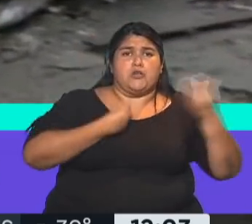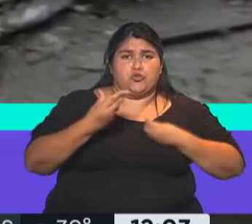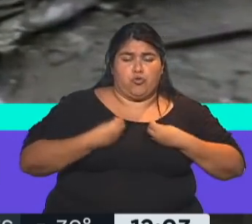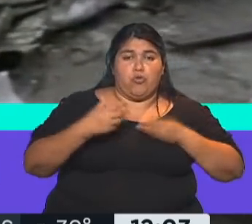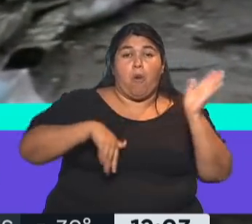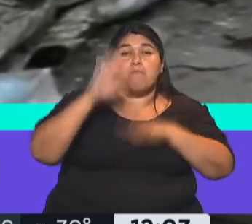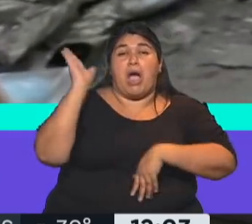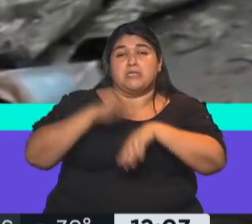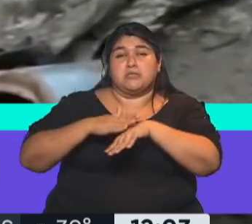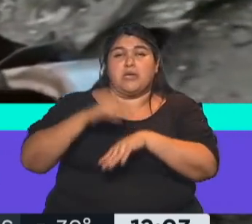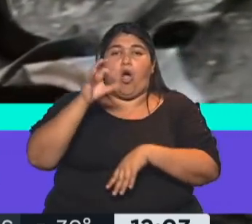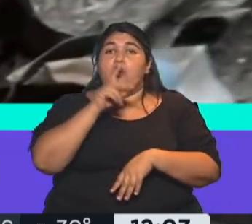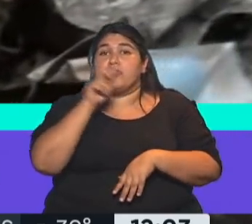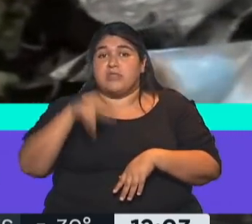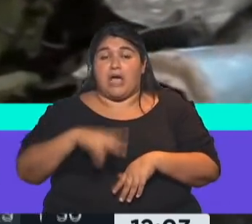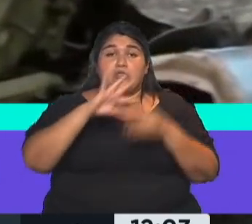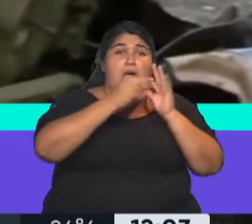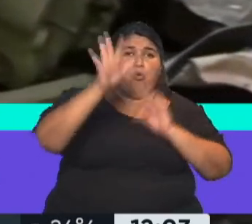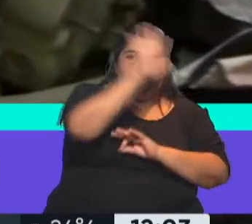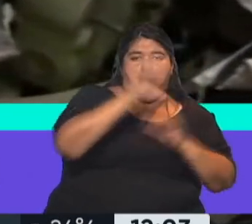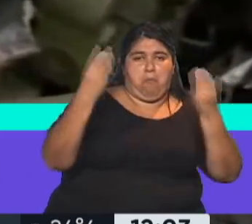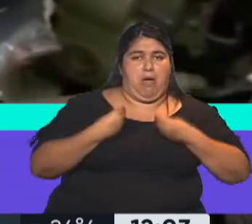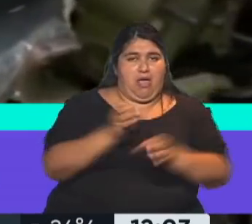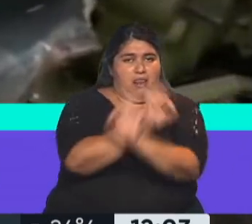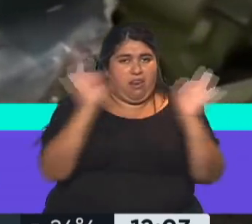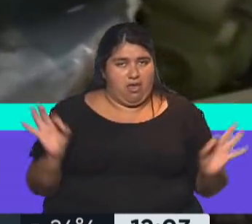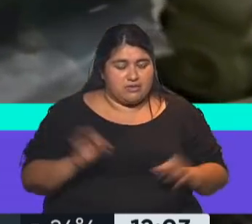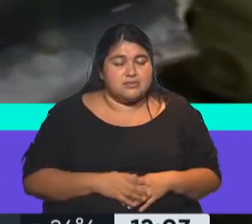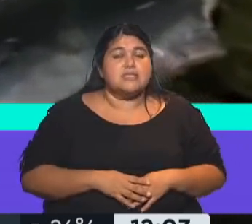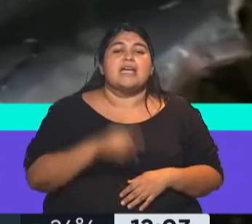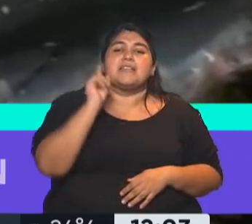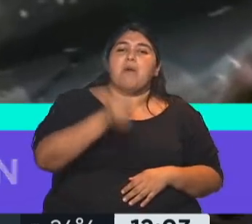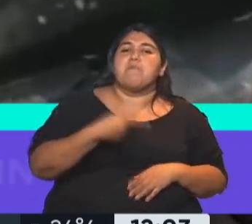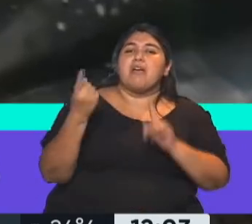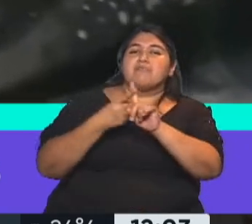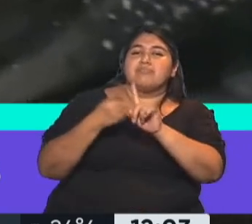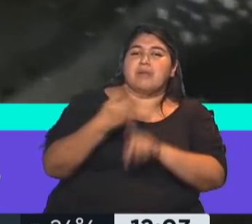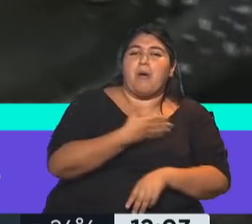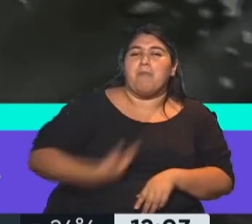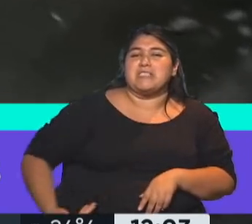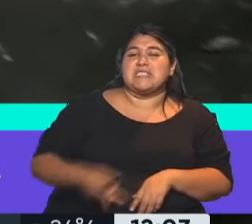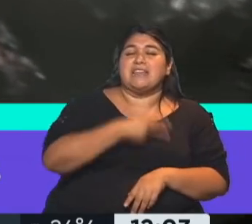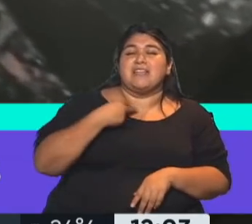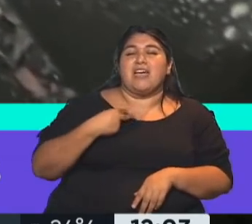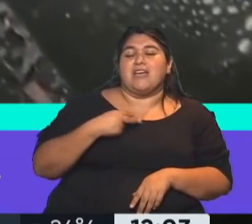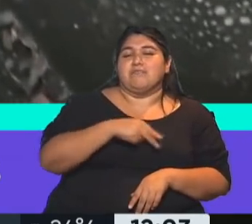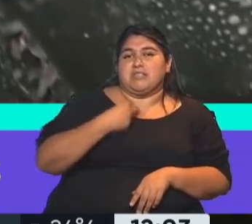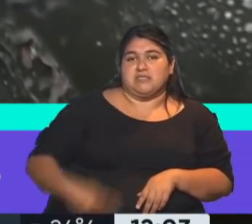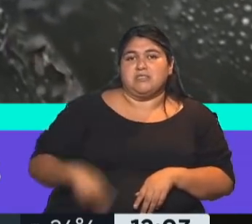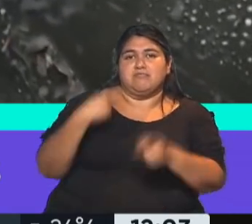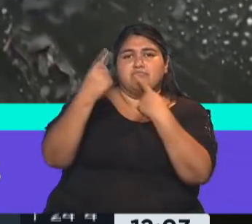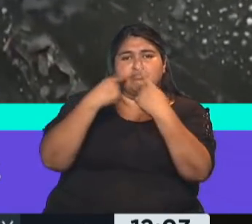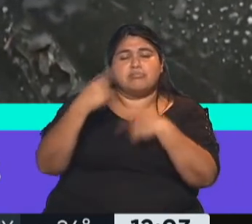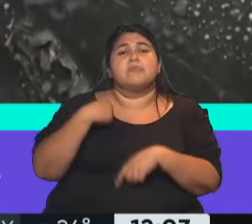la OTAN. En tanto, en una conversación telefónica con su aliado Xi Jinping, el presidente de Rusia dijo que Estados Unidos y la